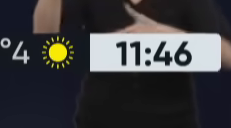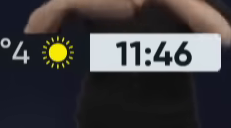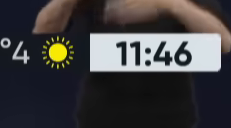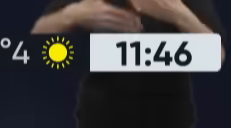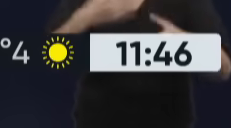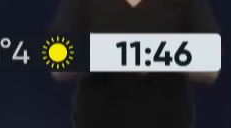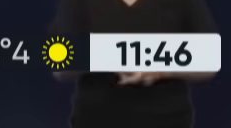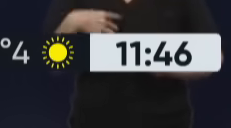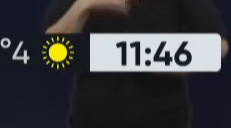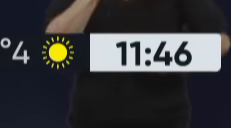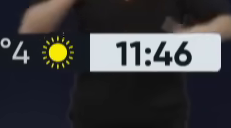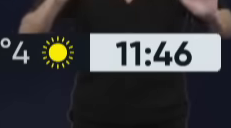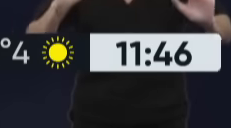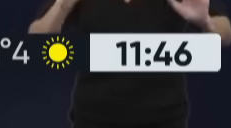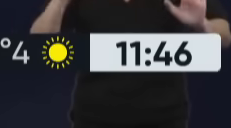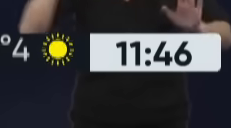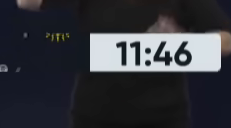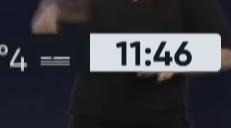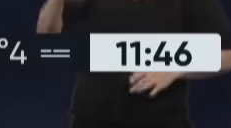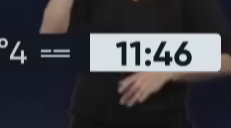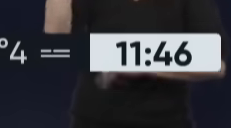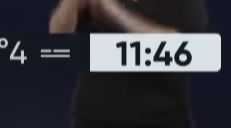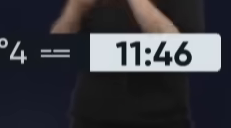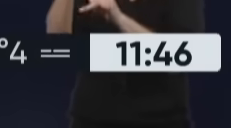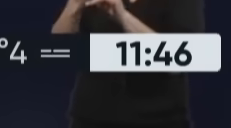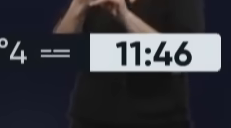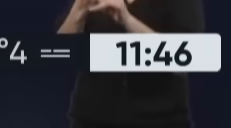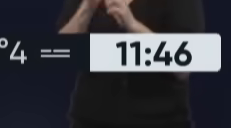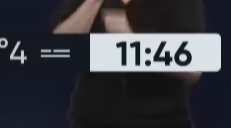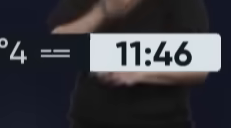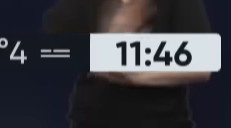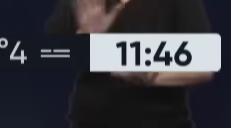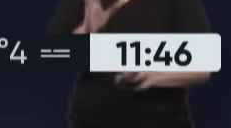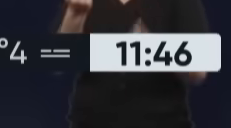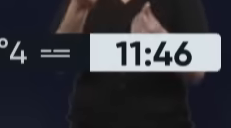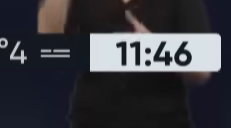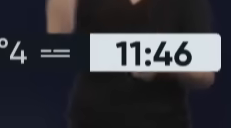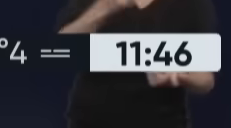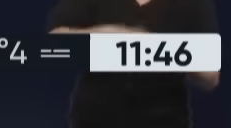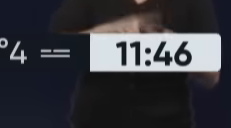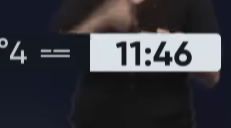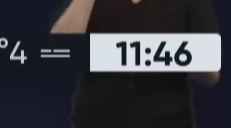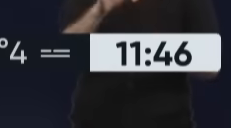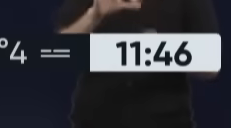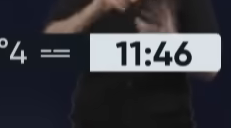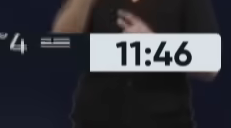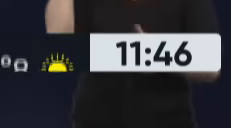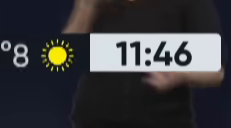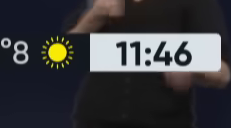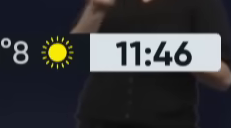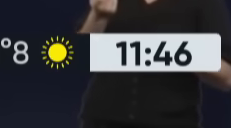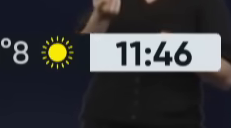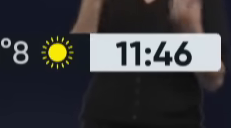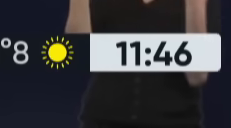esta explicación no es ni más ni menos que los recursos están, que están mal utilizados y que hay